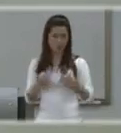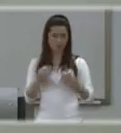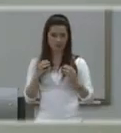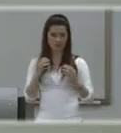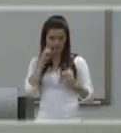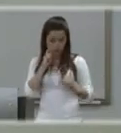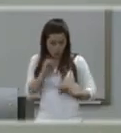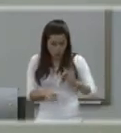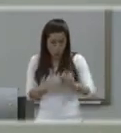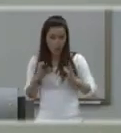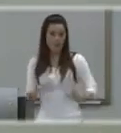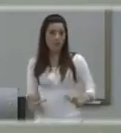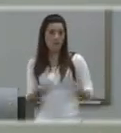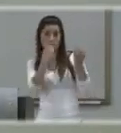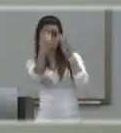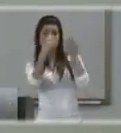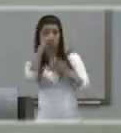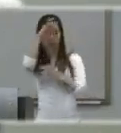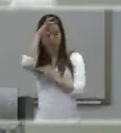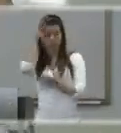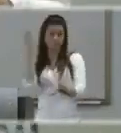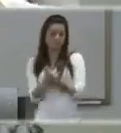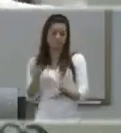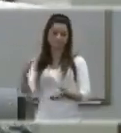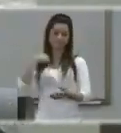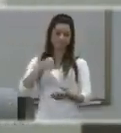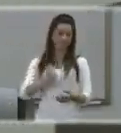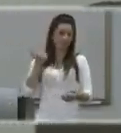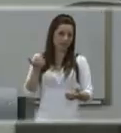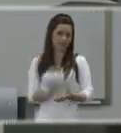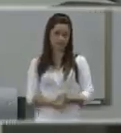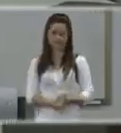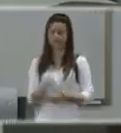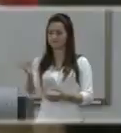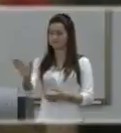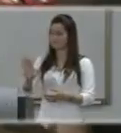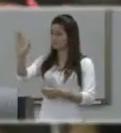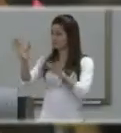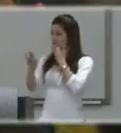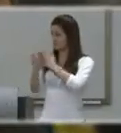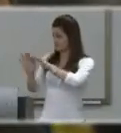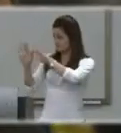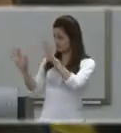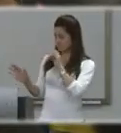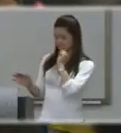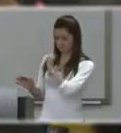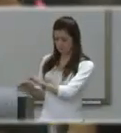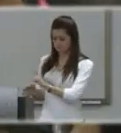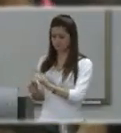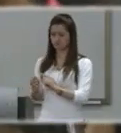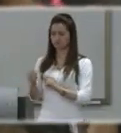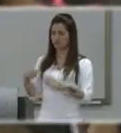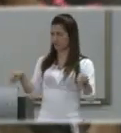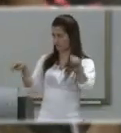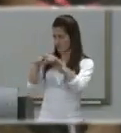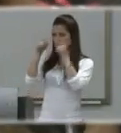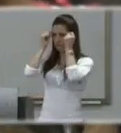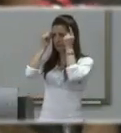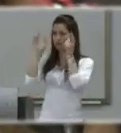Adelante. Buenos días. Bueno, mi pregunta es, tenemos un poco claro, digamos, frente al tipo de